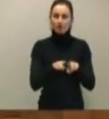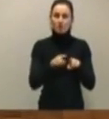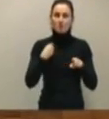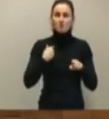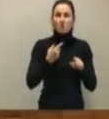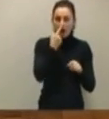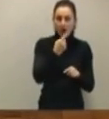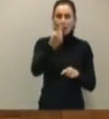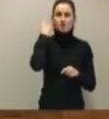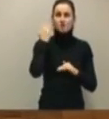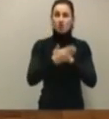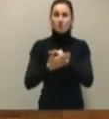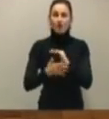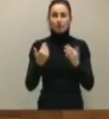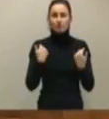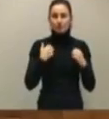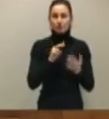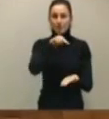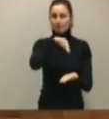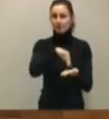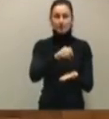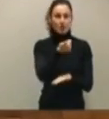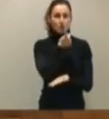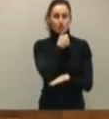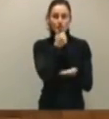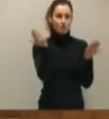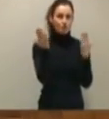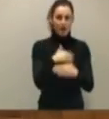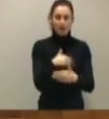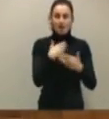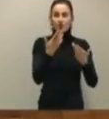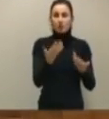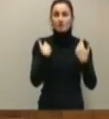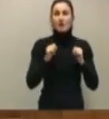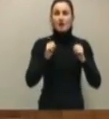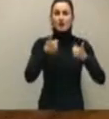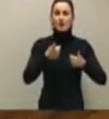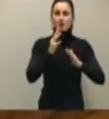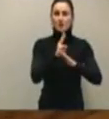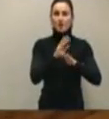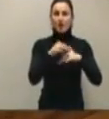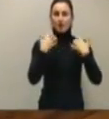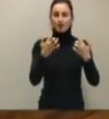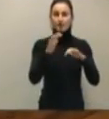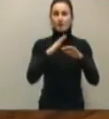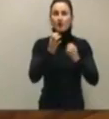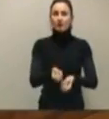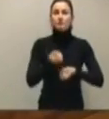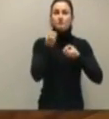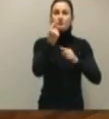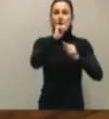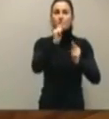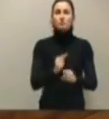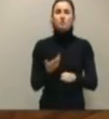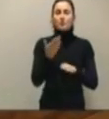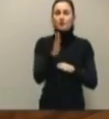concedieron el año pasado, y desde luego yo no estaba en esta Cámara, y la iniciativa parlamentaria, la iniciativa de presentar el presupuesto le correspondía a otros